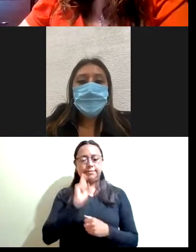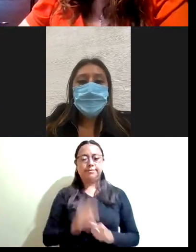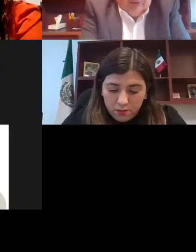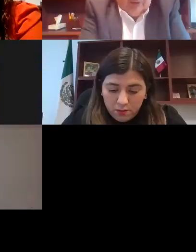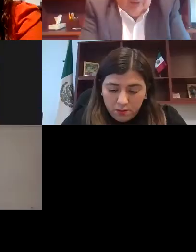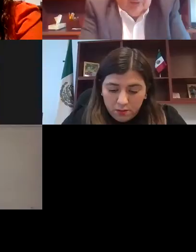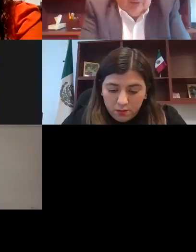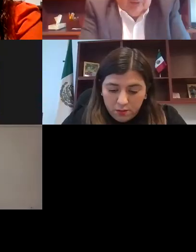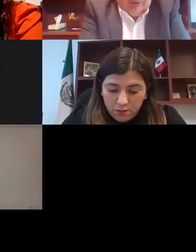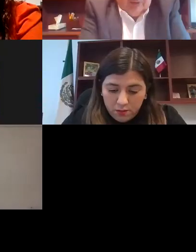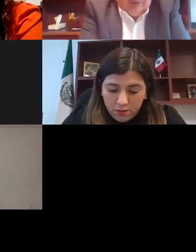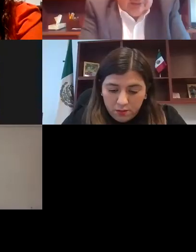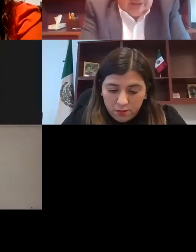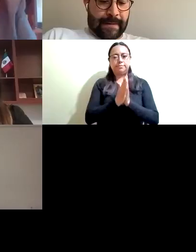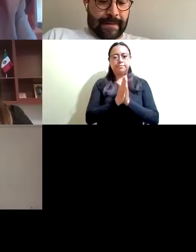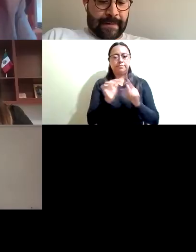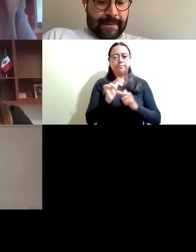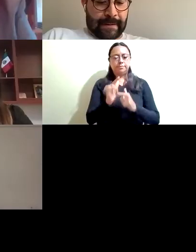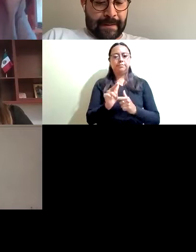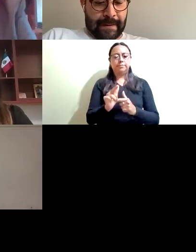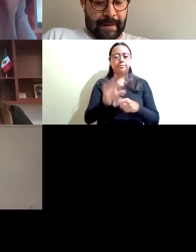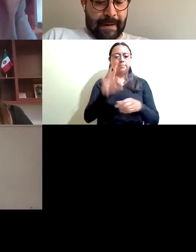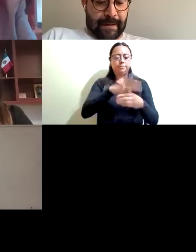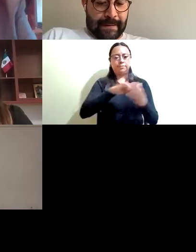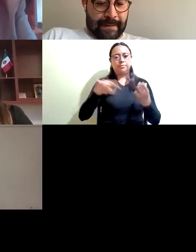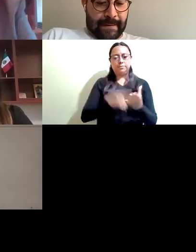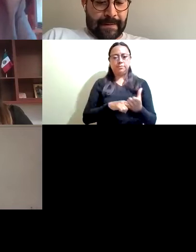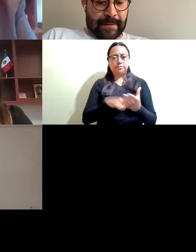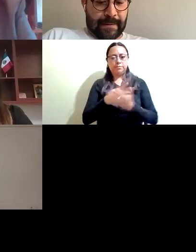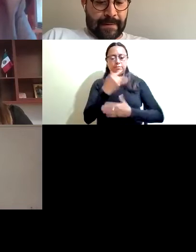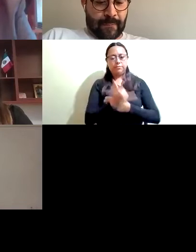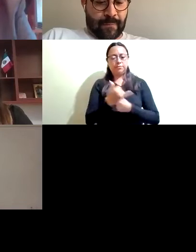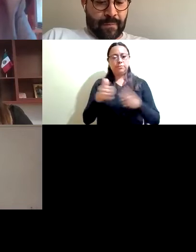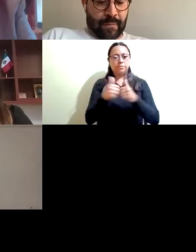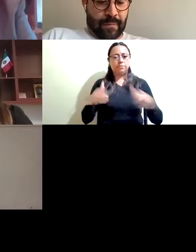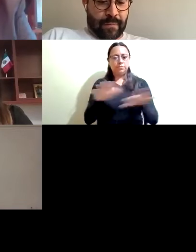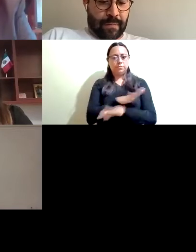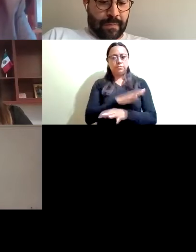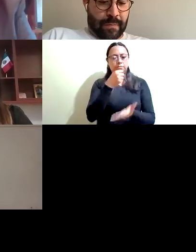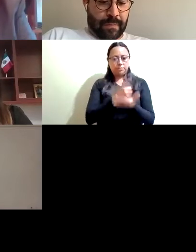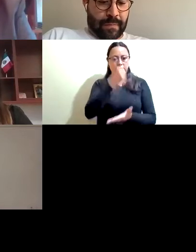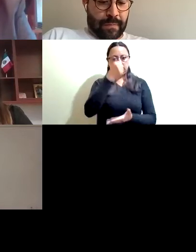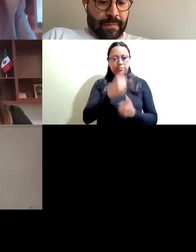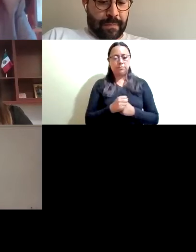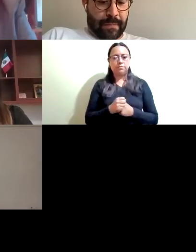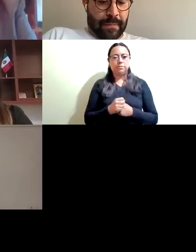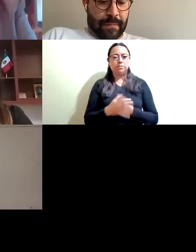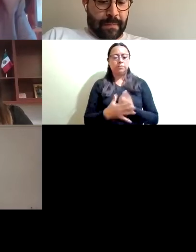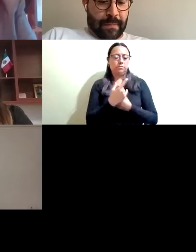Le pido, por favor, proceda a levantar la votación del proyecto con la modificación aprobada referente al cambio de horario.